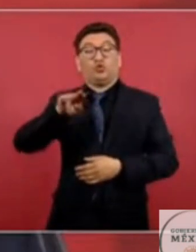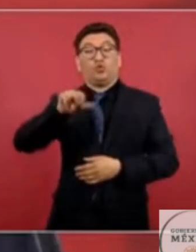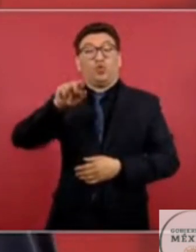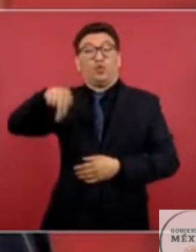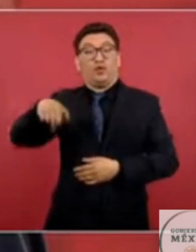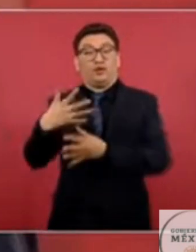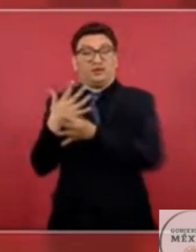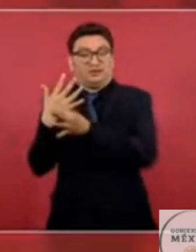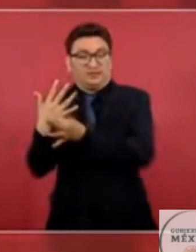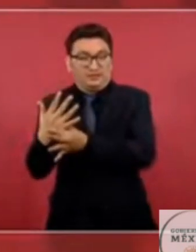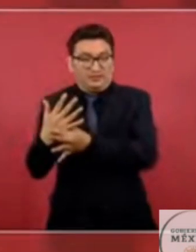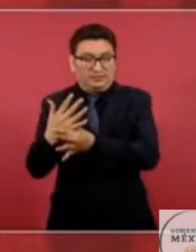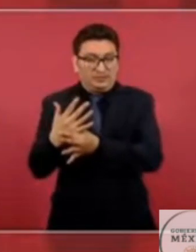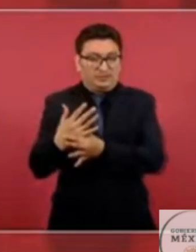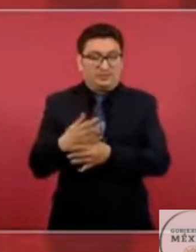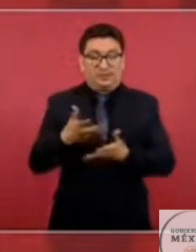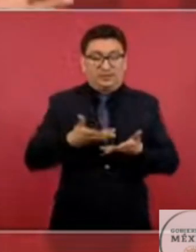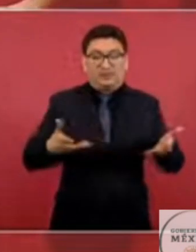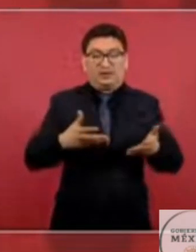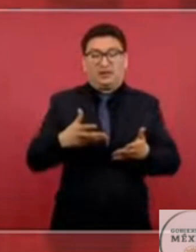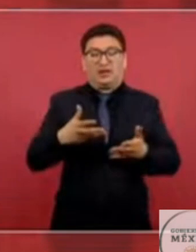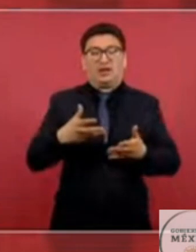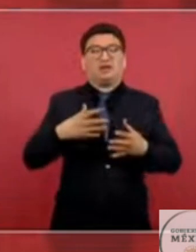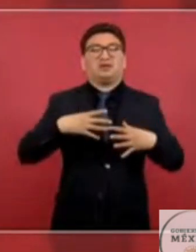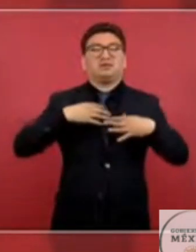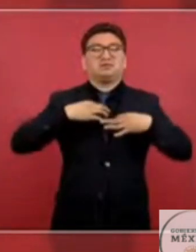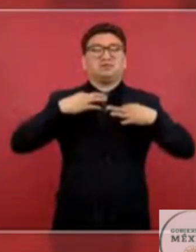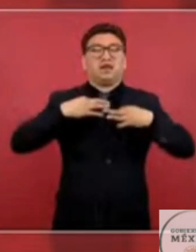esta ancheta, que es una ancheta, es una tela,